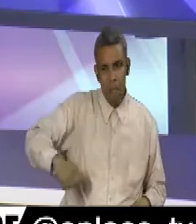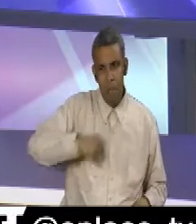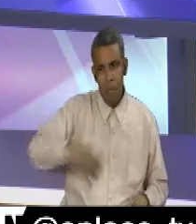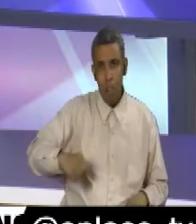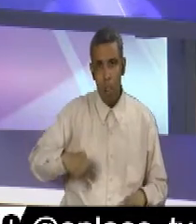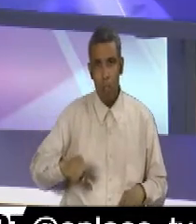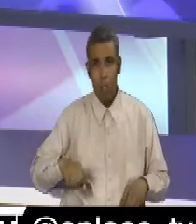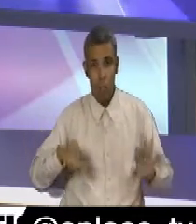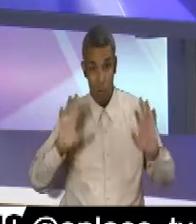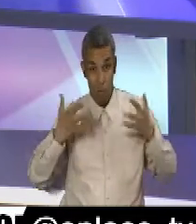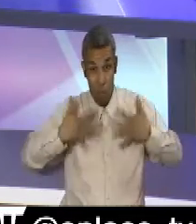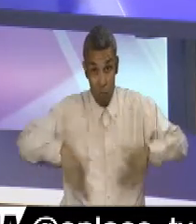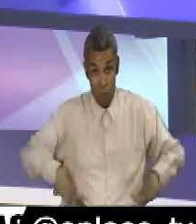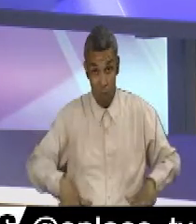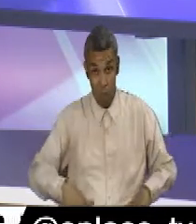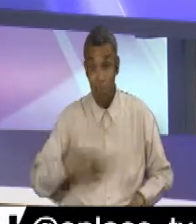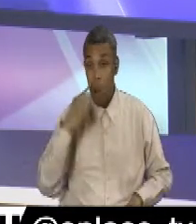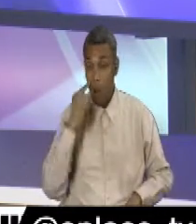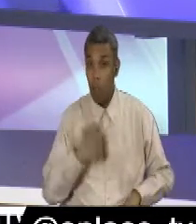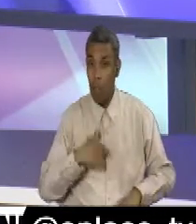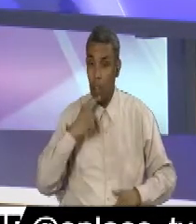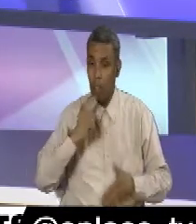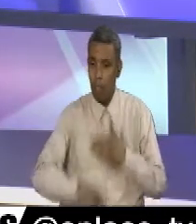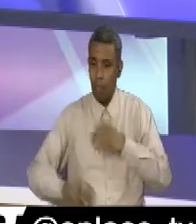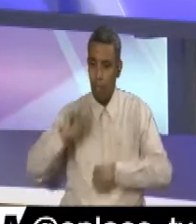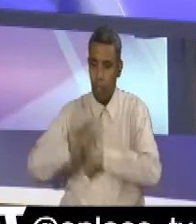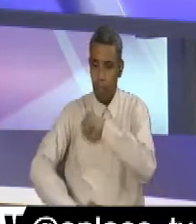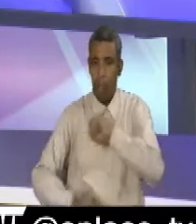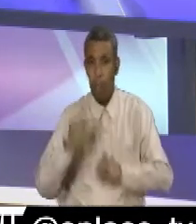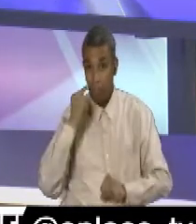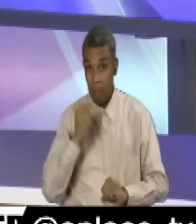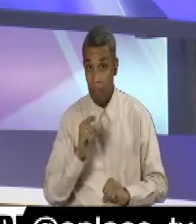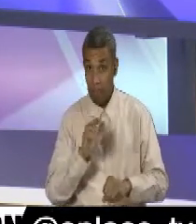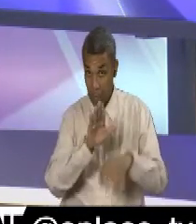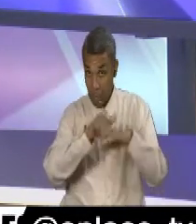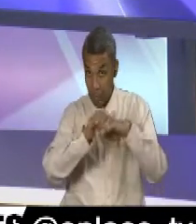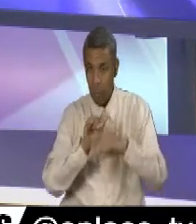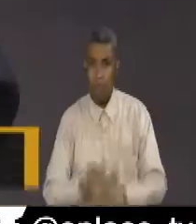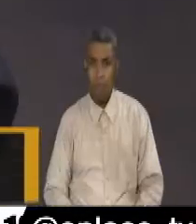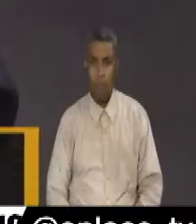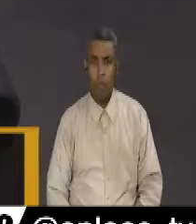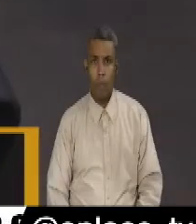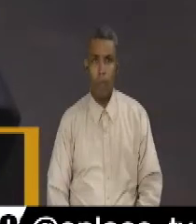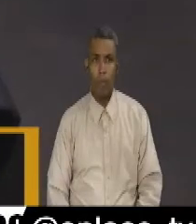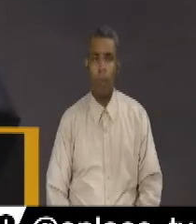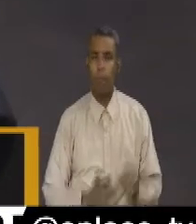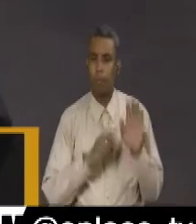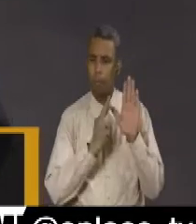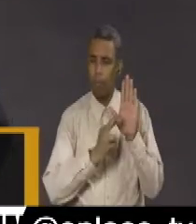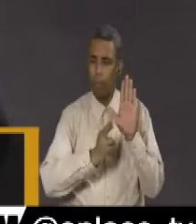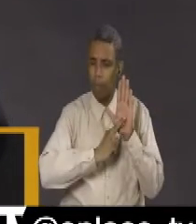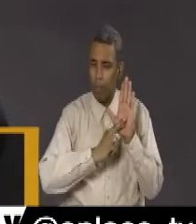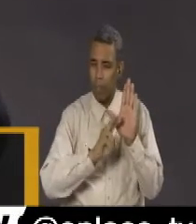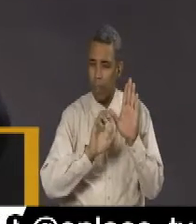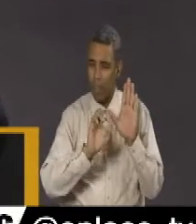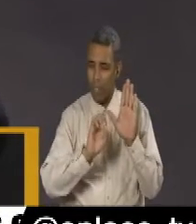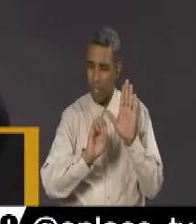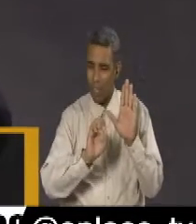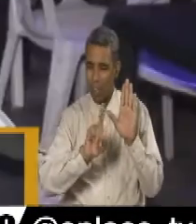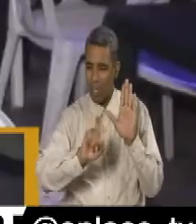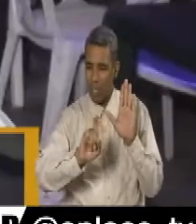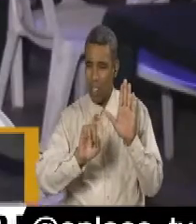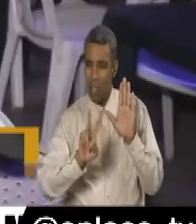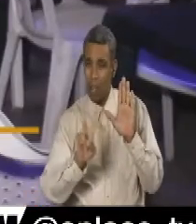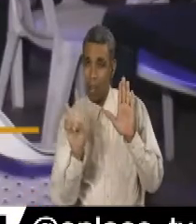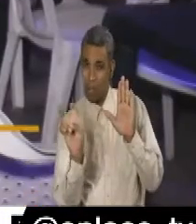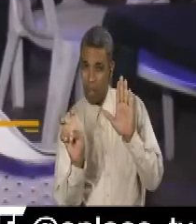quienes infrinjan las medidas estarán expuestos a drásticas sanciones. Según Resolución 0627 de 2006 del Ministerio